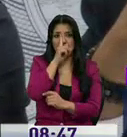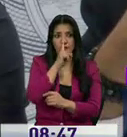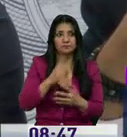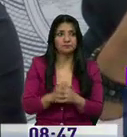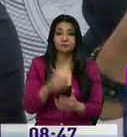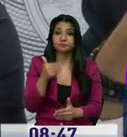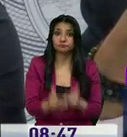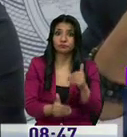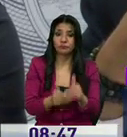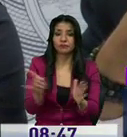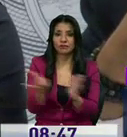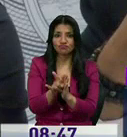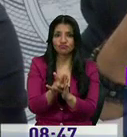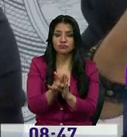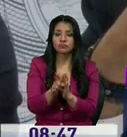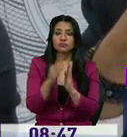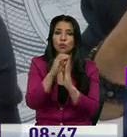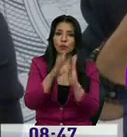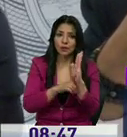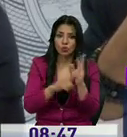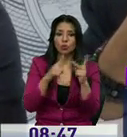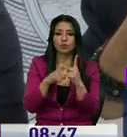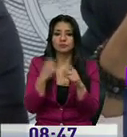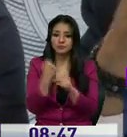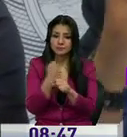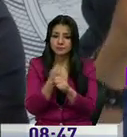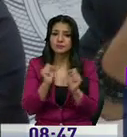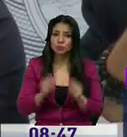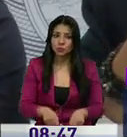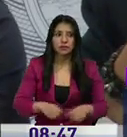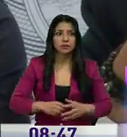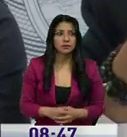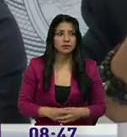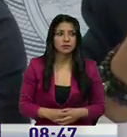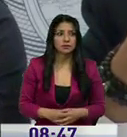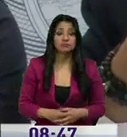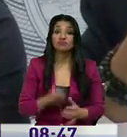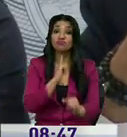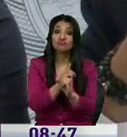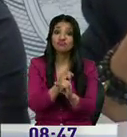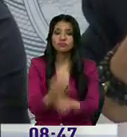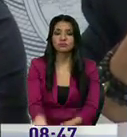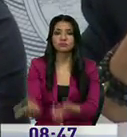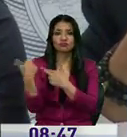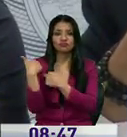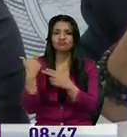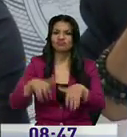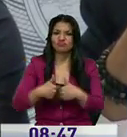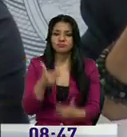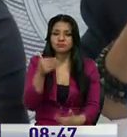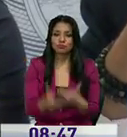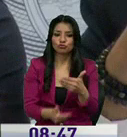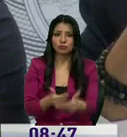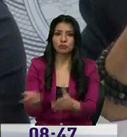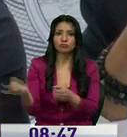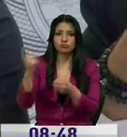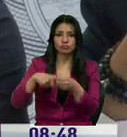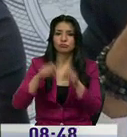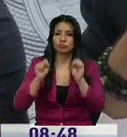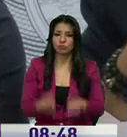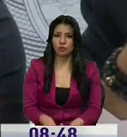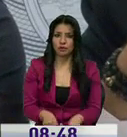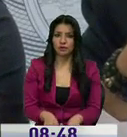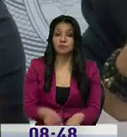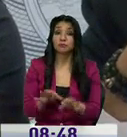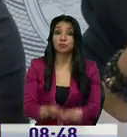registro de hojas de vida, proceso de aplicación de ofertas laborales, y seremos la institución encargada de realizar los procesos de admisibilidad,